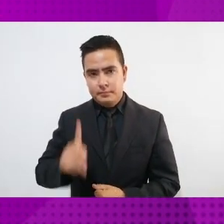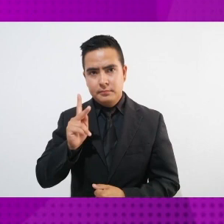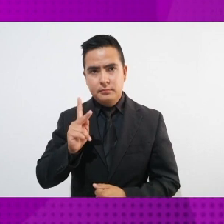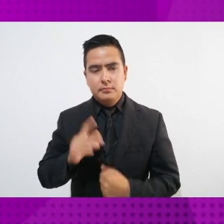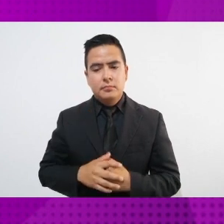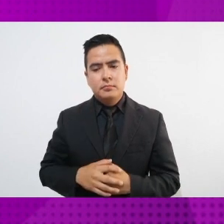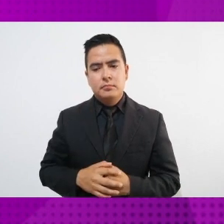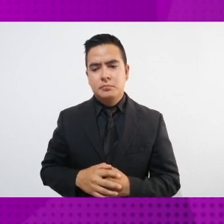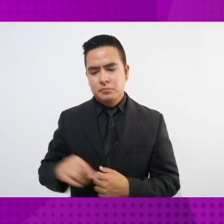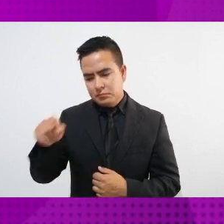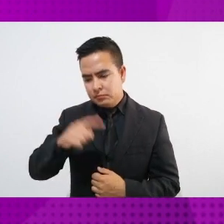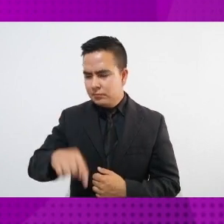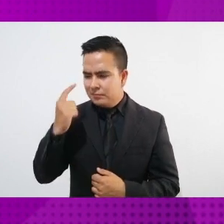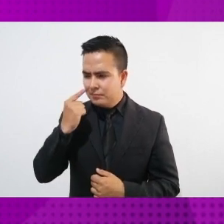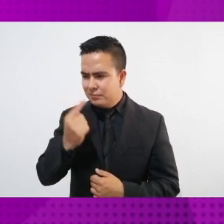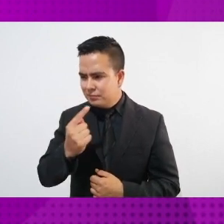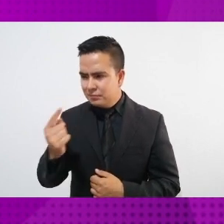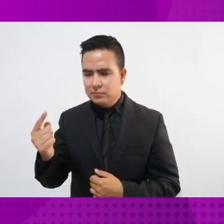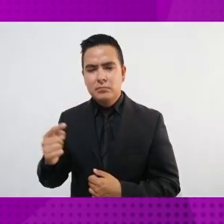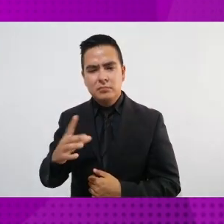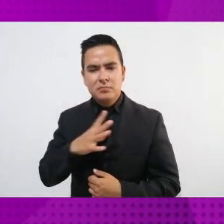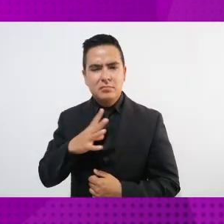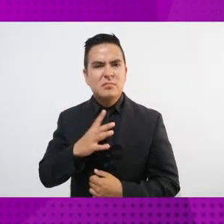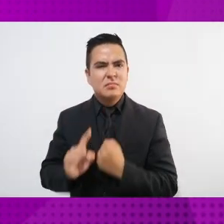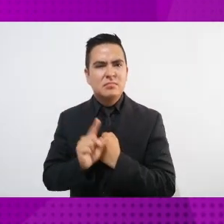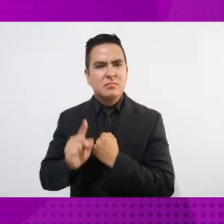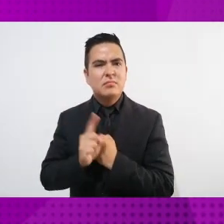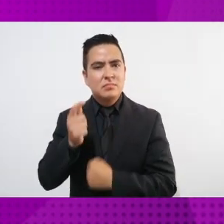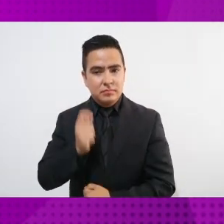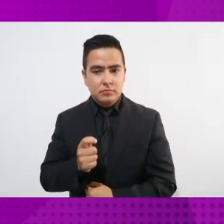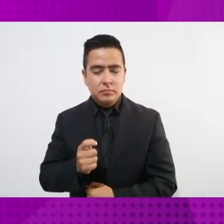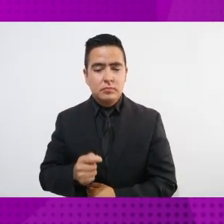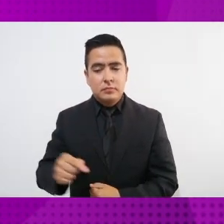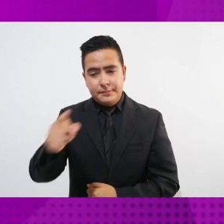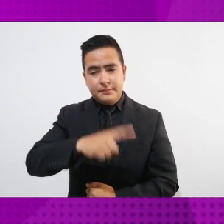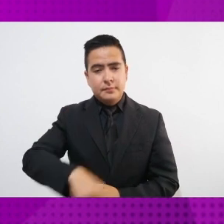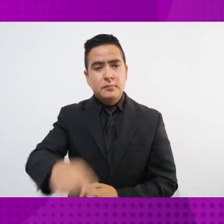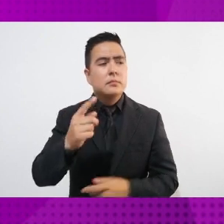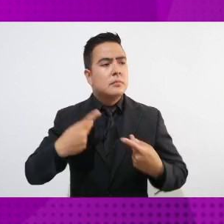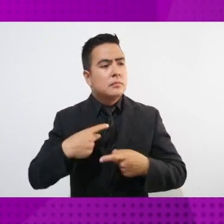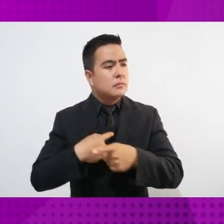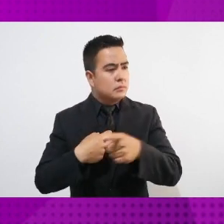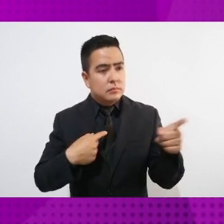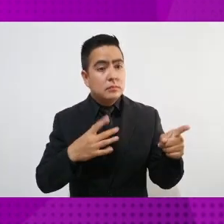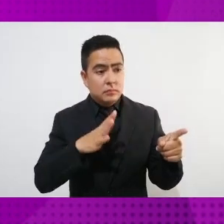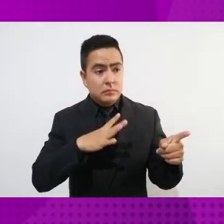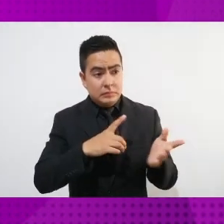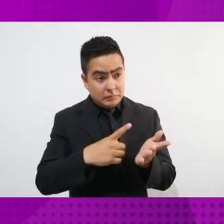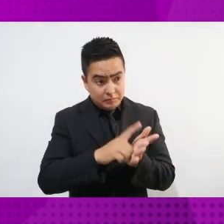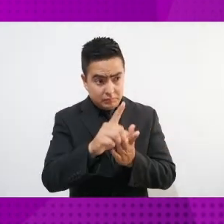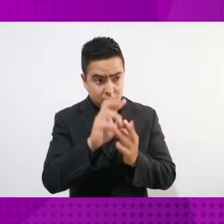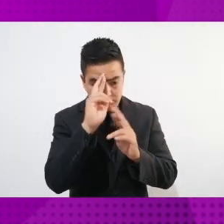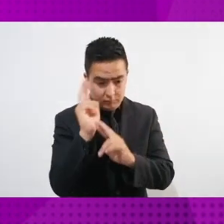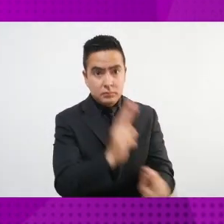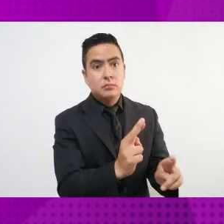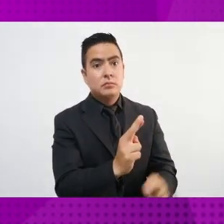normativo, pero de todos modos, teóricamente, la imposibilidad se cifra en que se estaría violentando la voluntad ciudadana